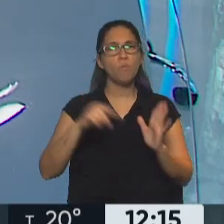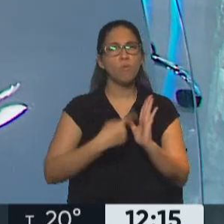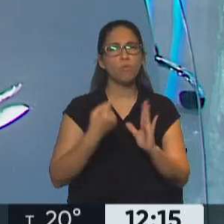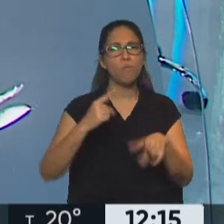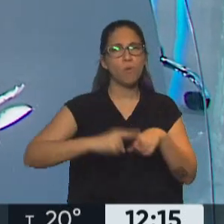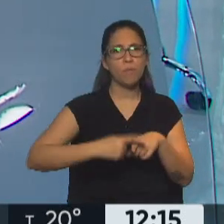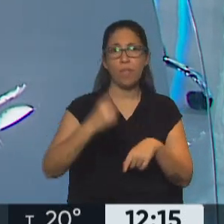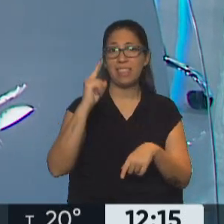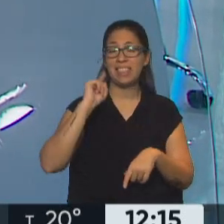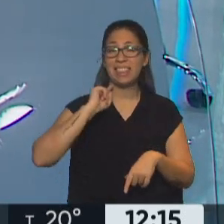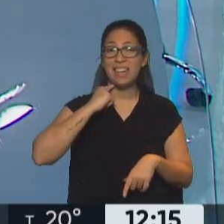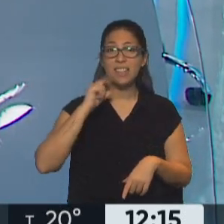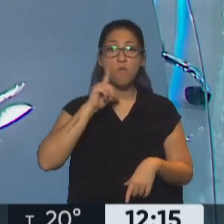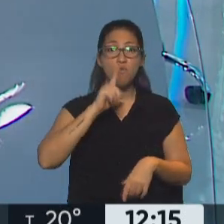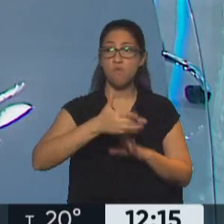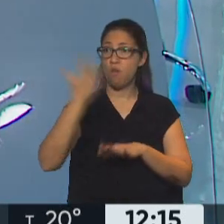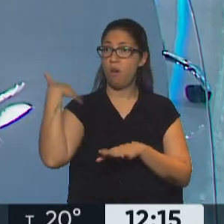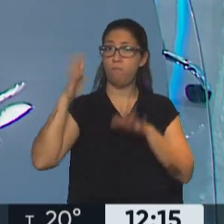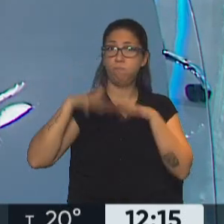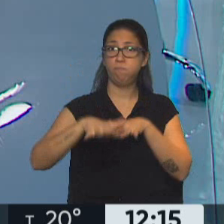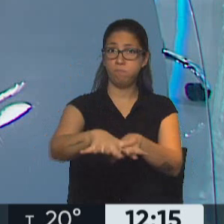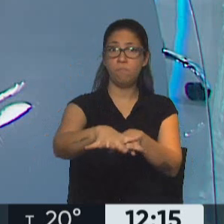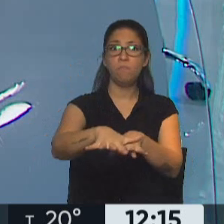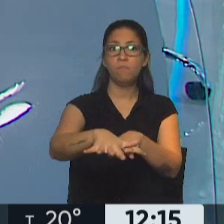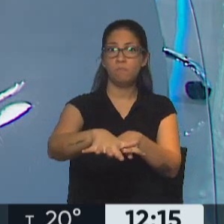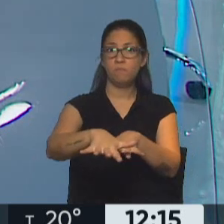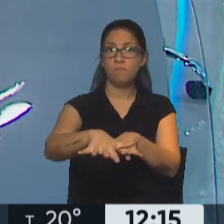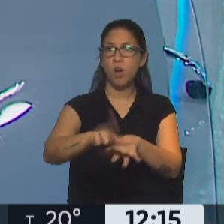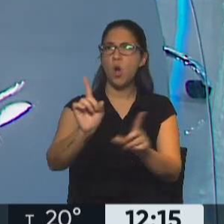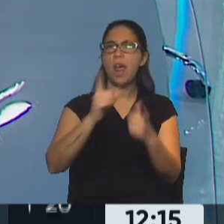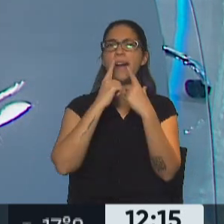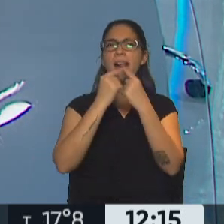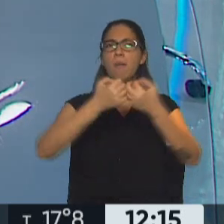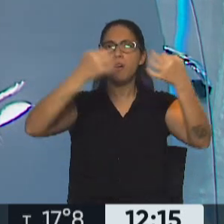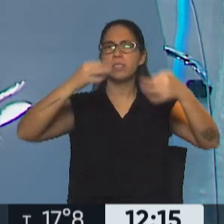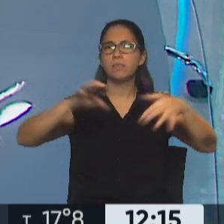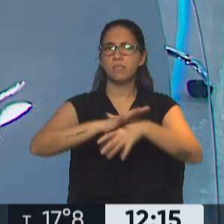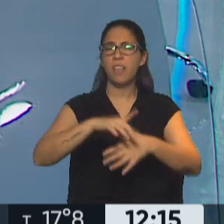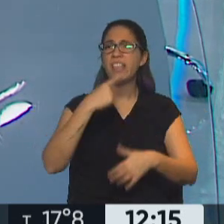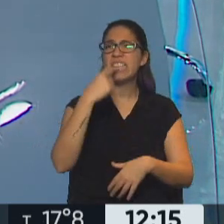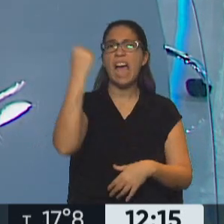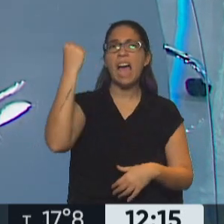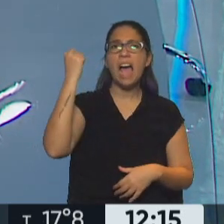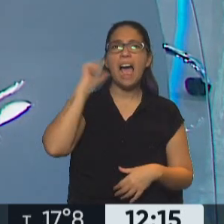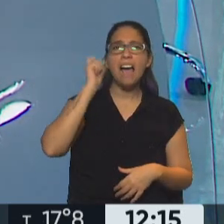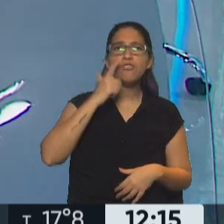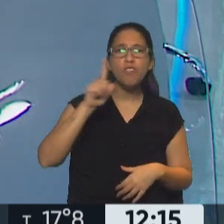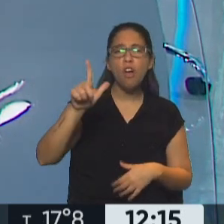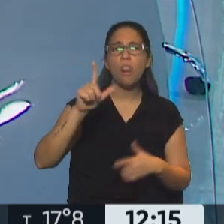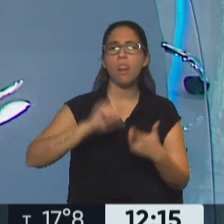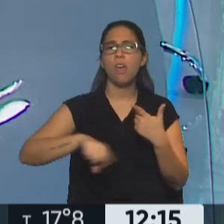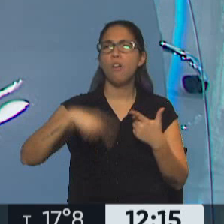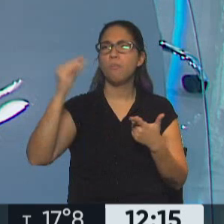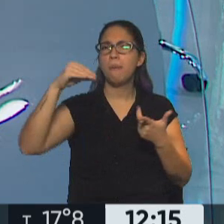Porque el 13 de julio hubo una manifestación que no tenía un reclamo puntual. Primero era el gasoil, después, bueno, se empezaron a sumar otras